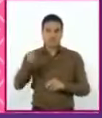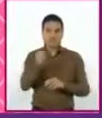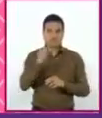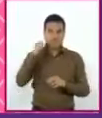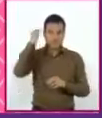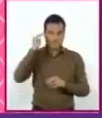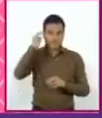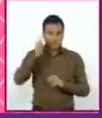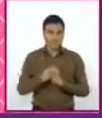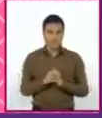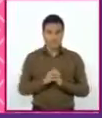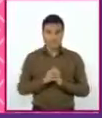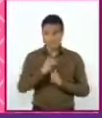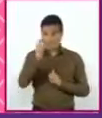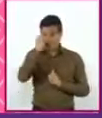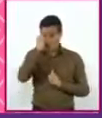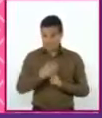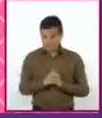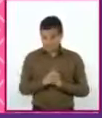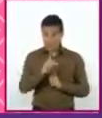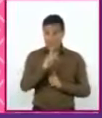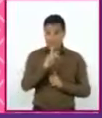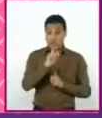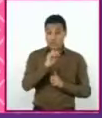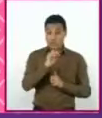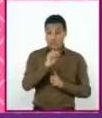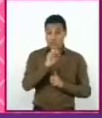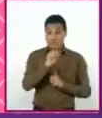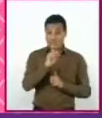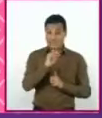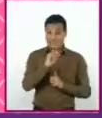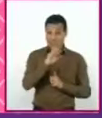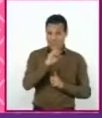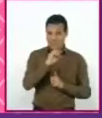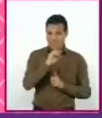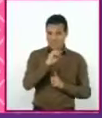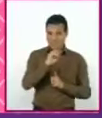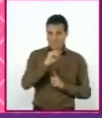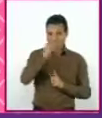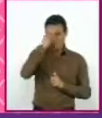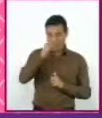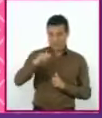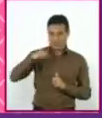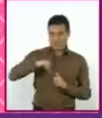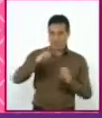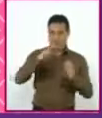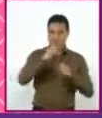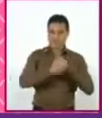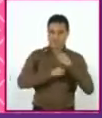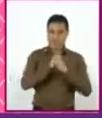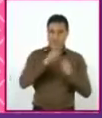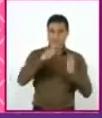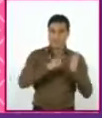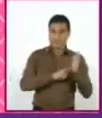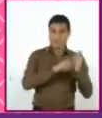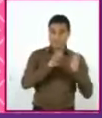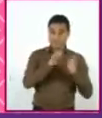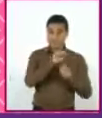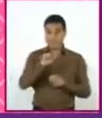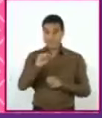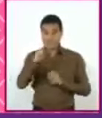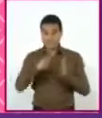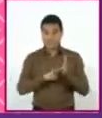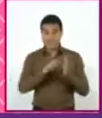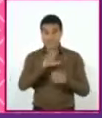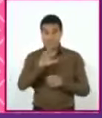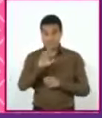que el fin del periodo posclásico del México antiguo, que va del año 900 al 1521 de